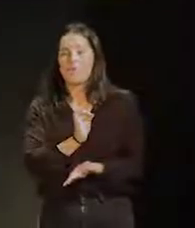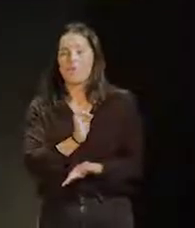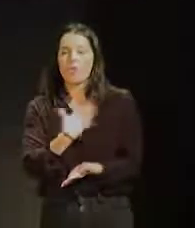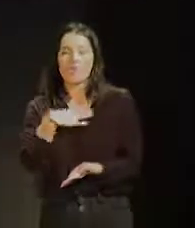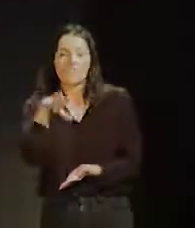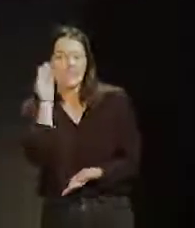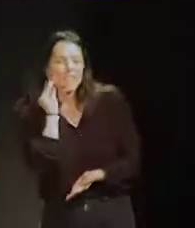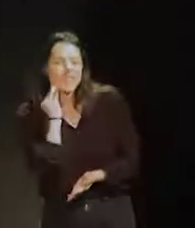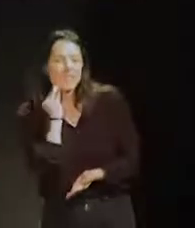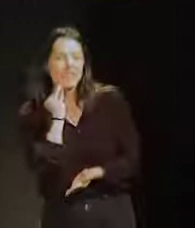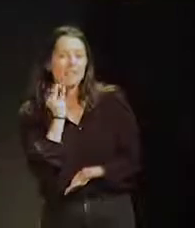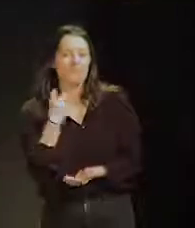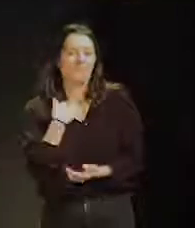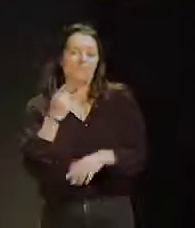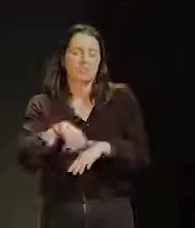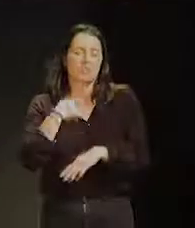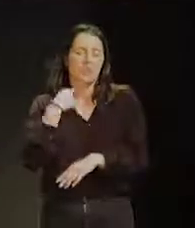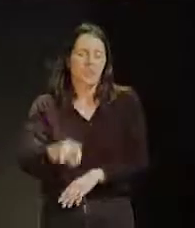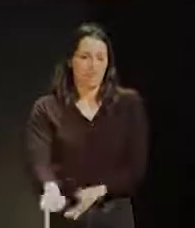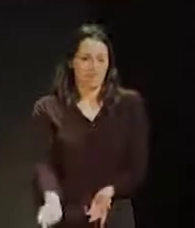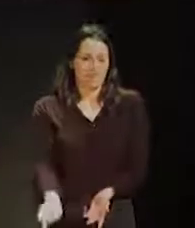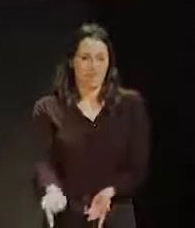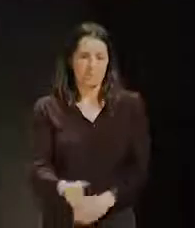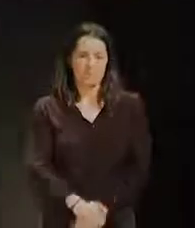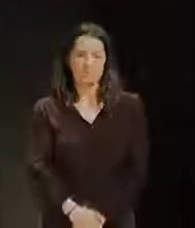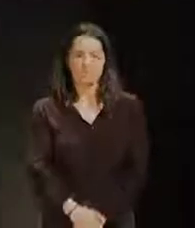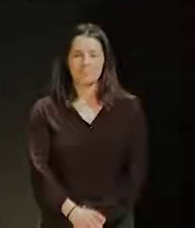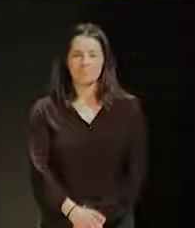ni tiempo en esa bobería.